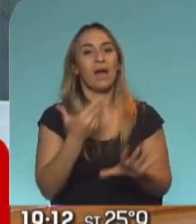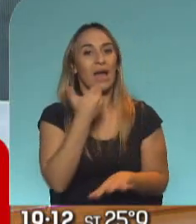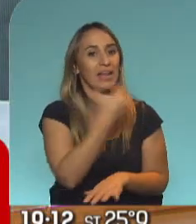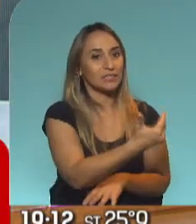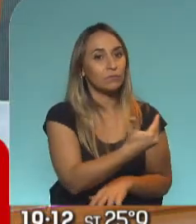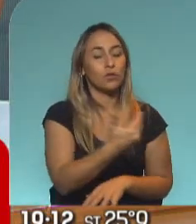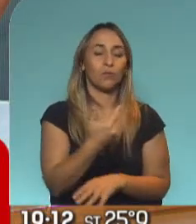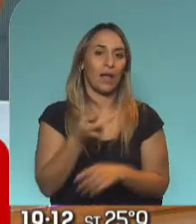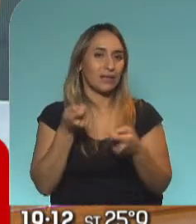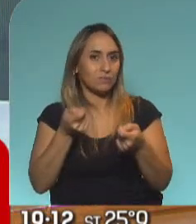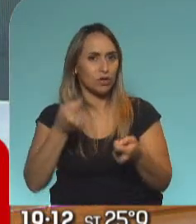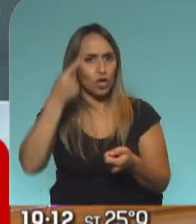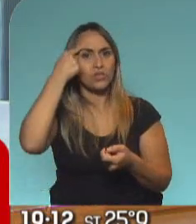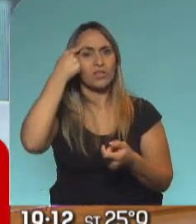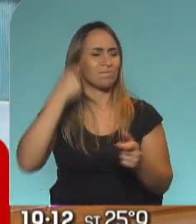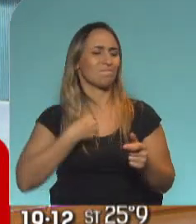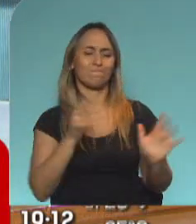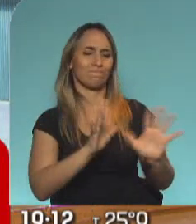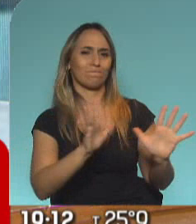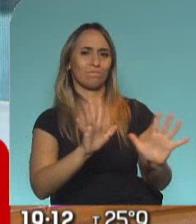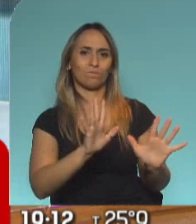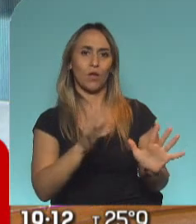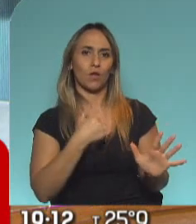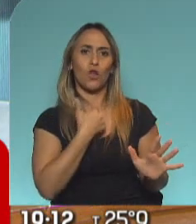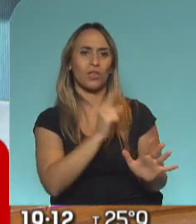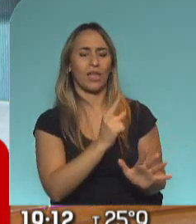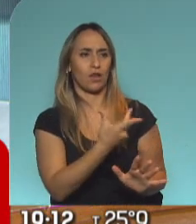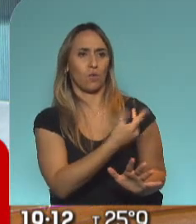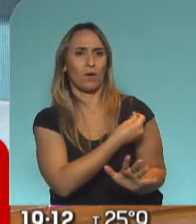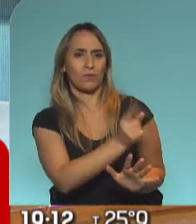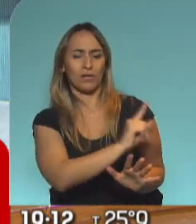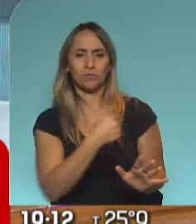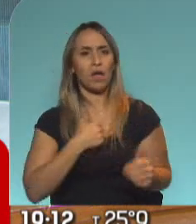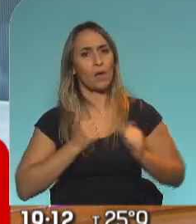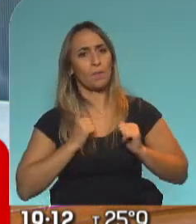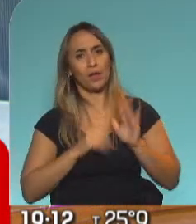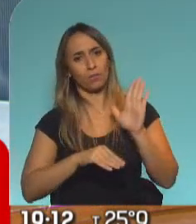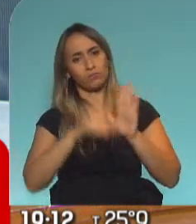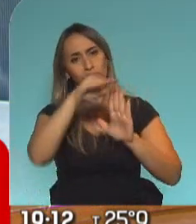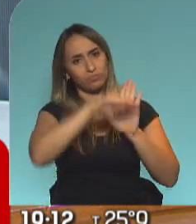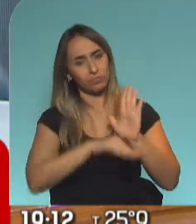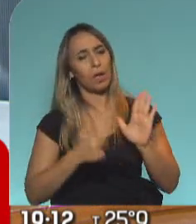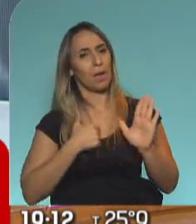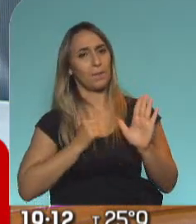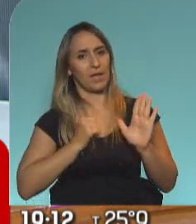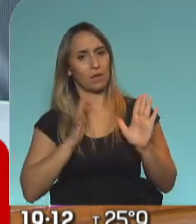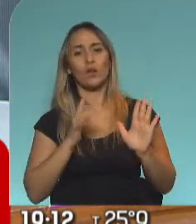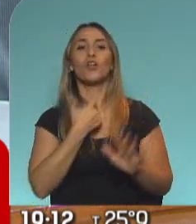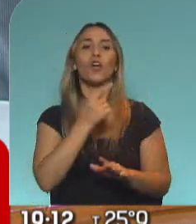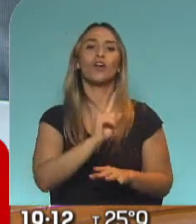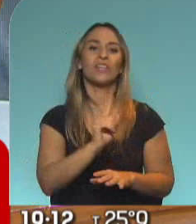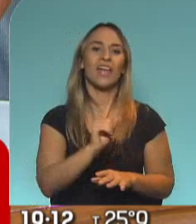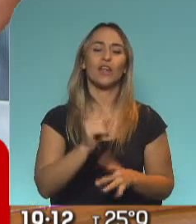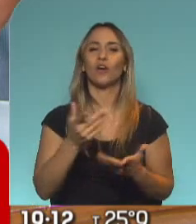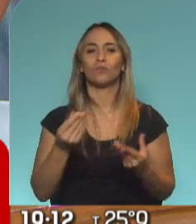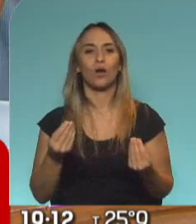a la concientización. Ella dijo, no, yo no quiero eso, yo espero mi turno, no hay problema. Lo que no quiero es que esto sea un toma y daca,